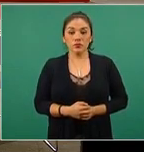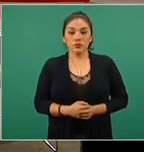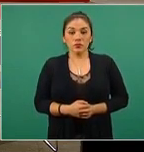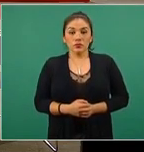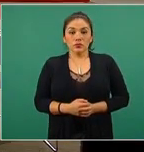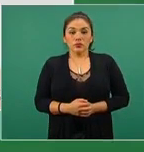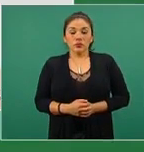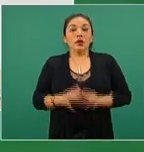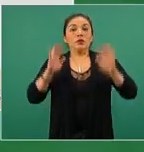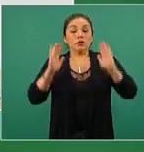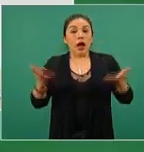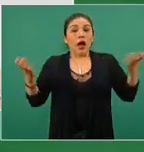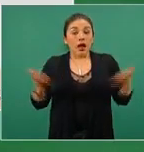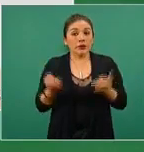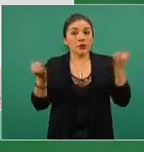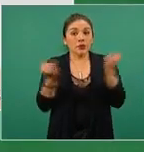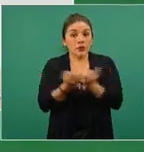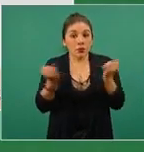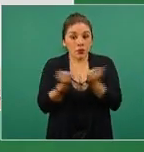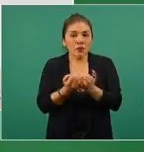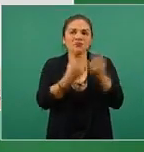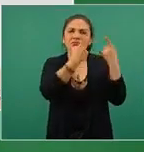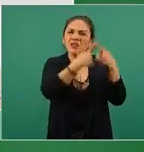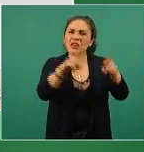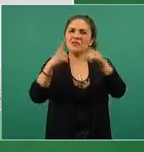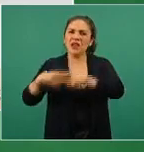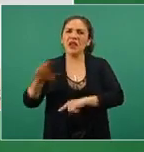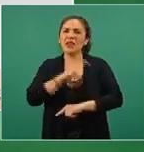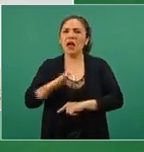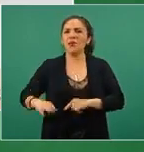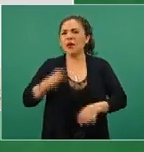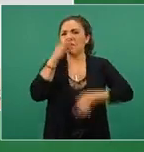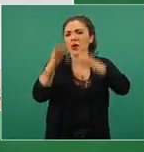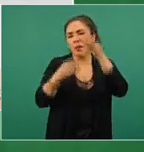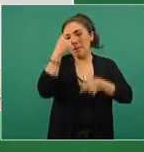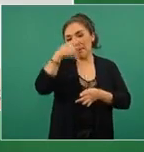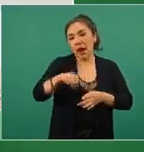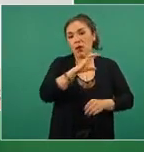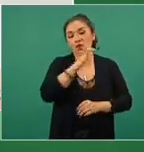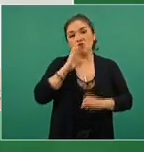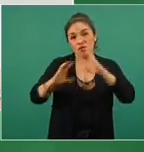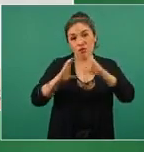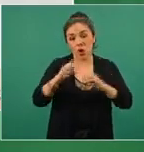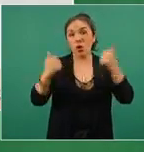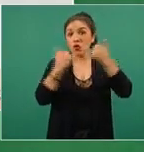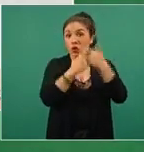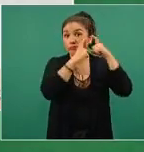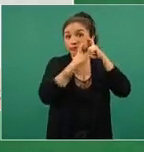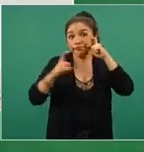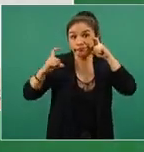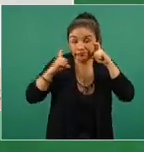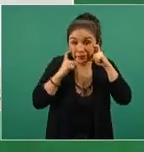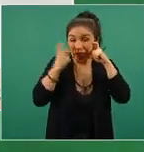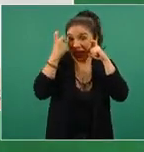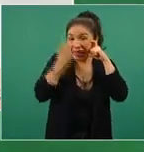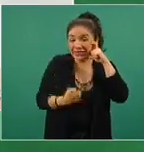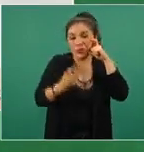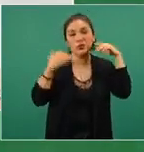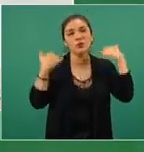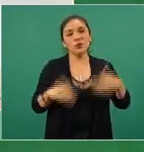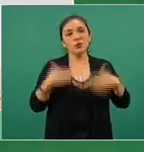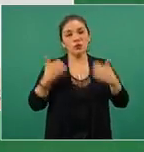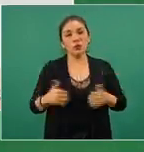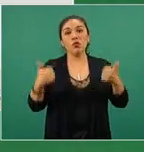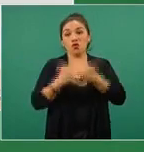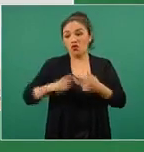Se llevaron a cabo de igual manera diferentes campañas de comunicación. El uso de cubrebocas, el cual